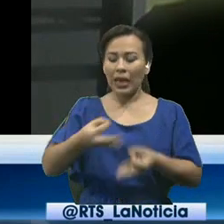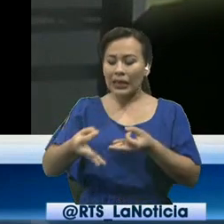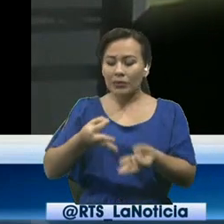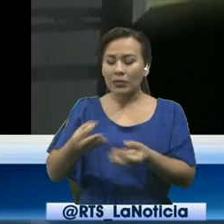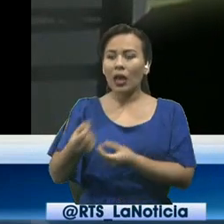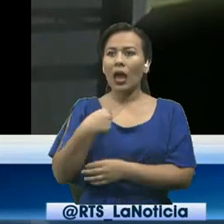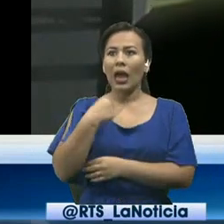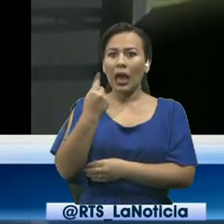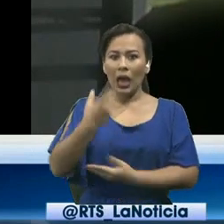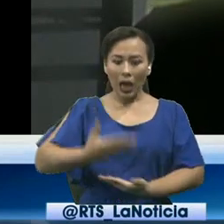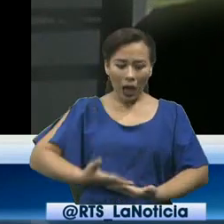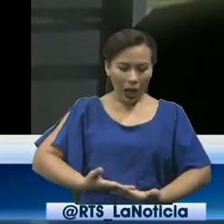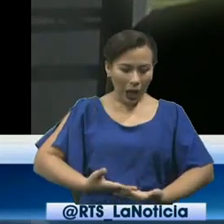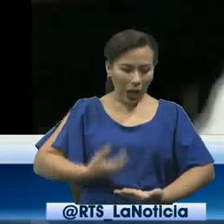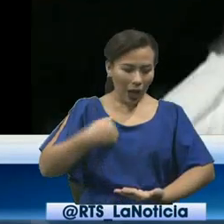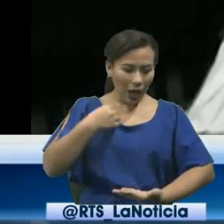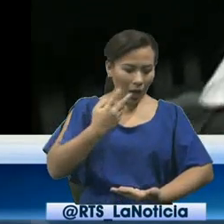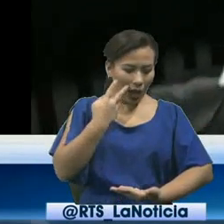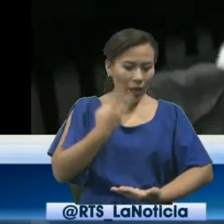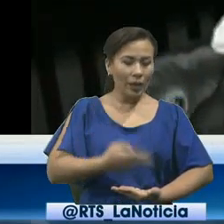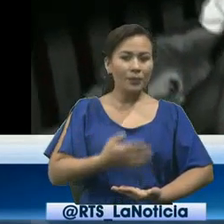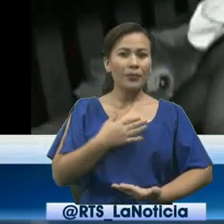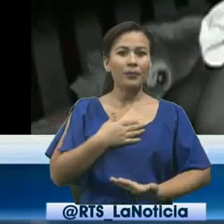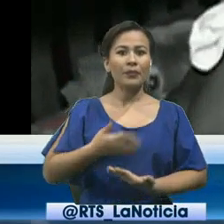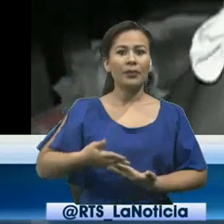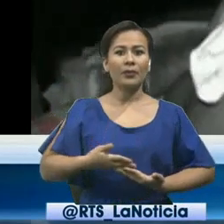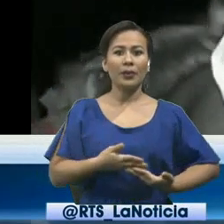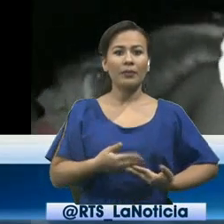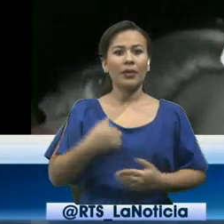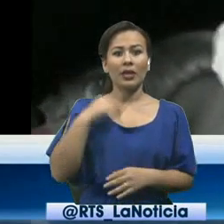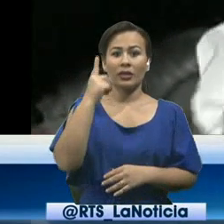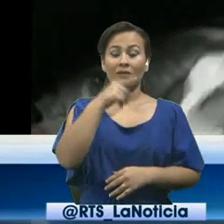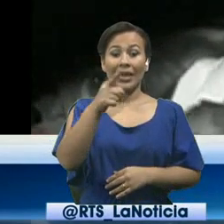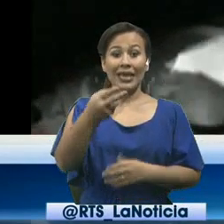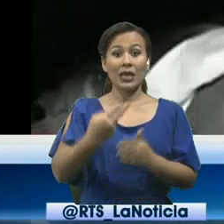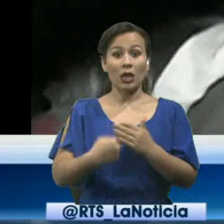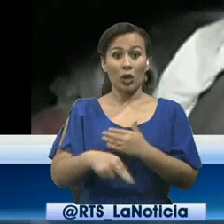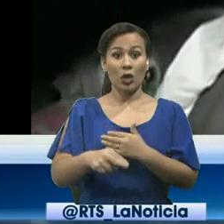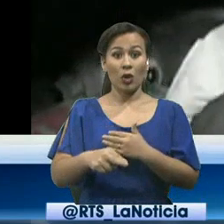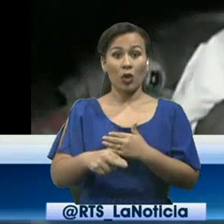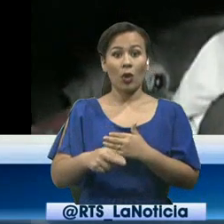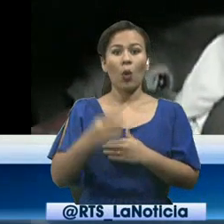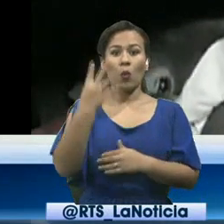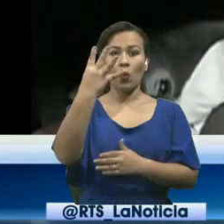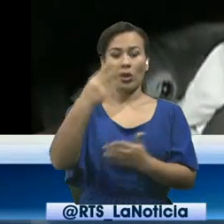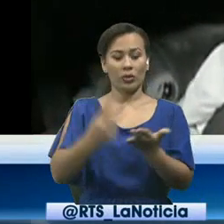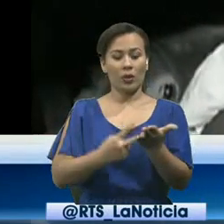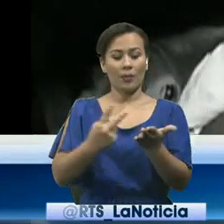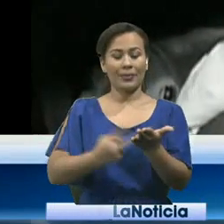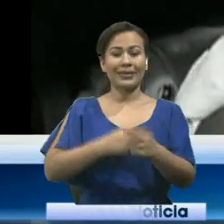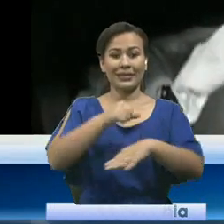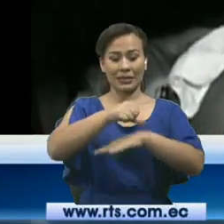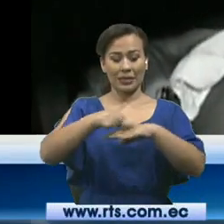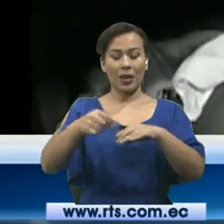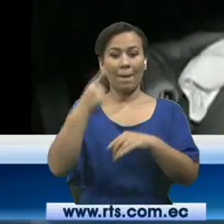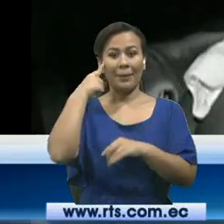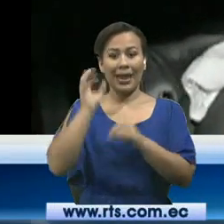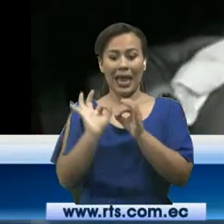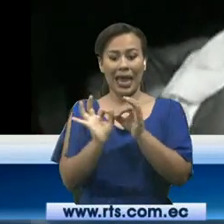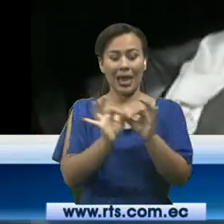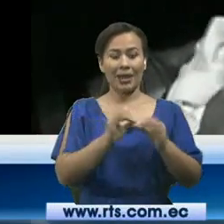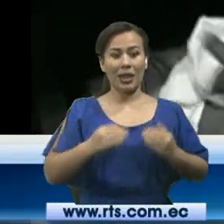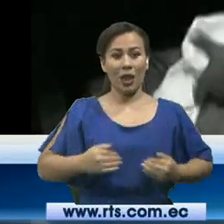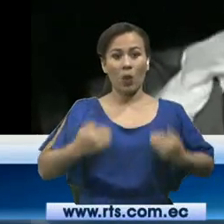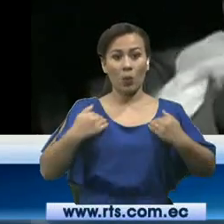di cuenta de todo lo que estaba pasando. Desde el 2001 a la fecha, Miguelito ha sido operado 4 veces para reconstruirle sus